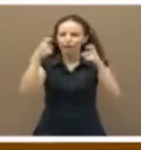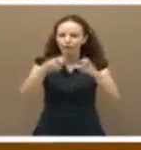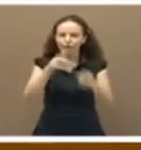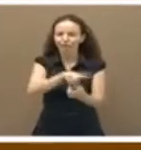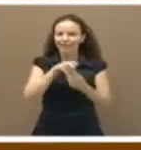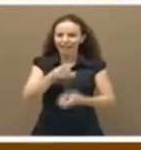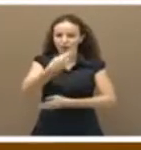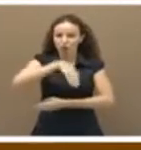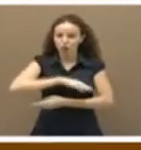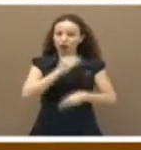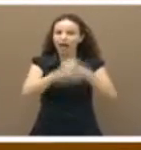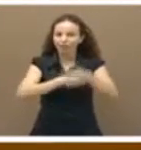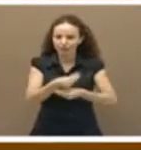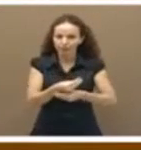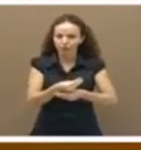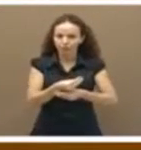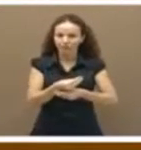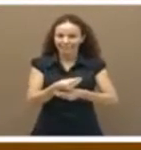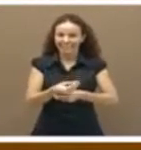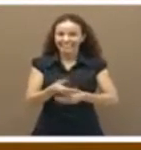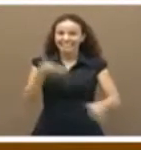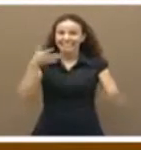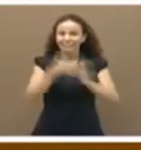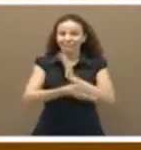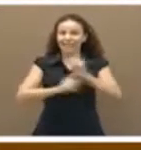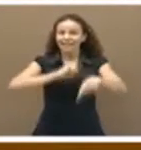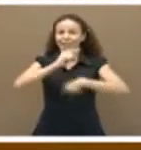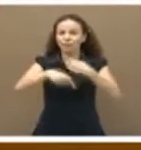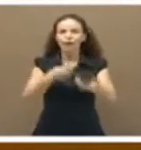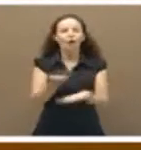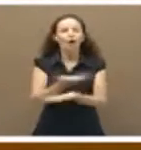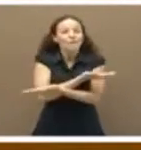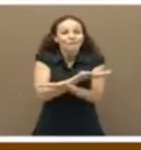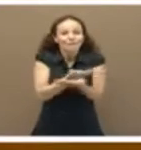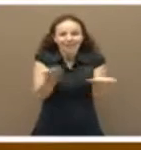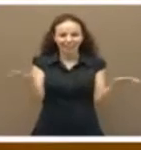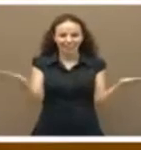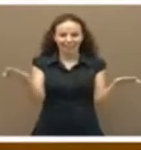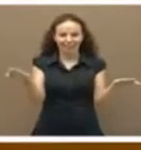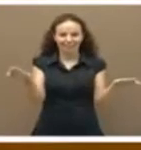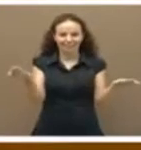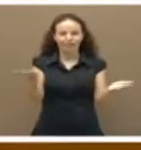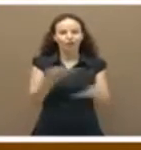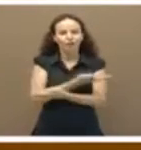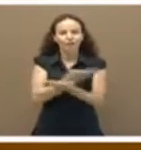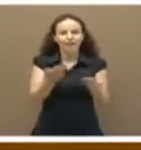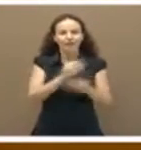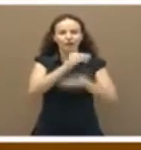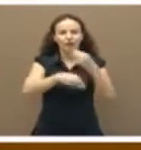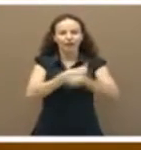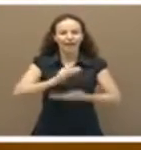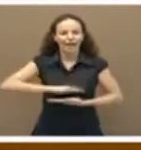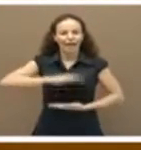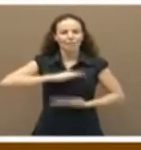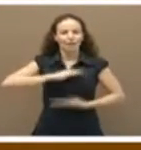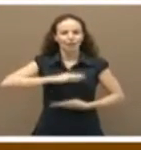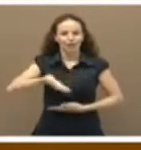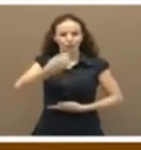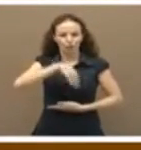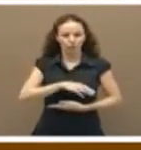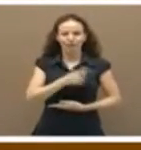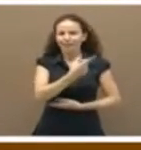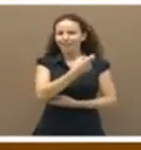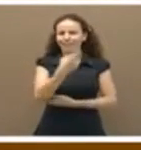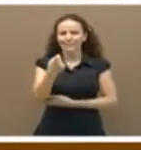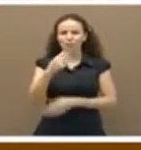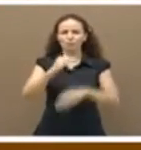hacemos, nos deben permitir desarrollar una mayor confianza en nuestras acciones y en nuestras capacidades. Estamos necesitados de un